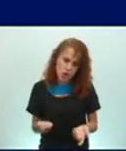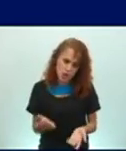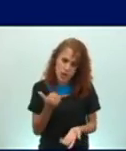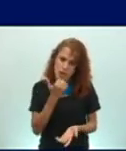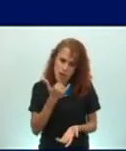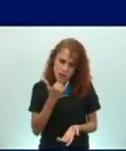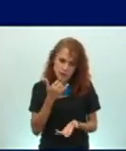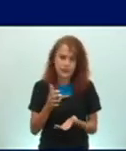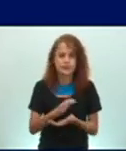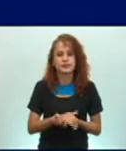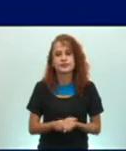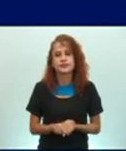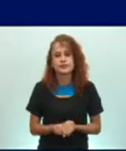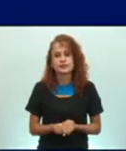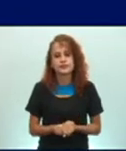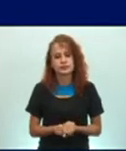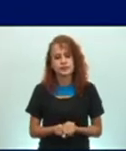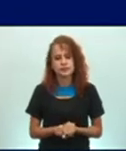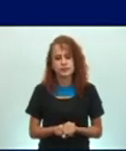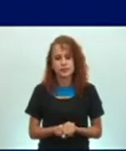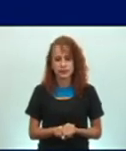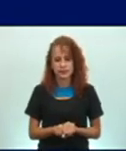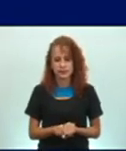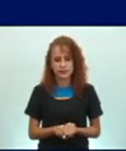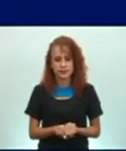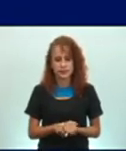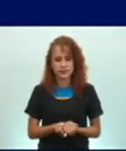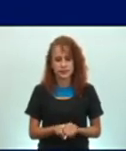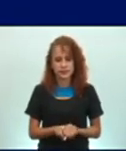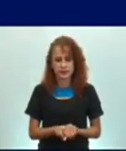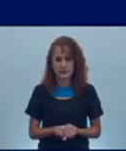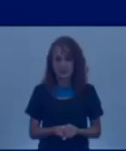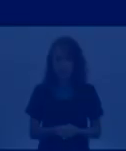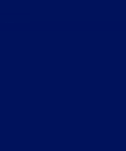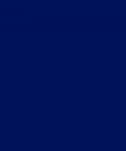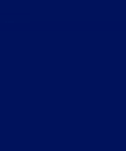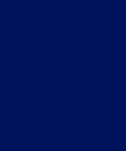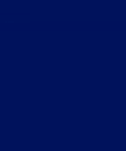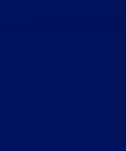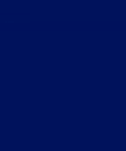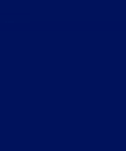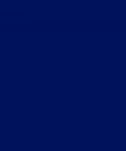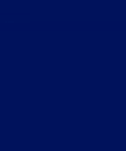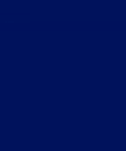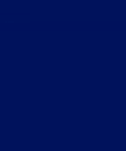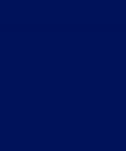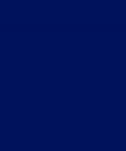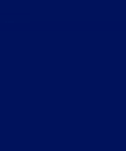daños que pueda ocasionar un fenómeno meteorológico de esta envergadura.